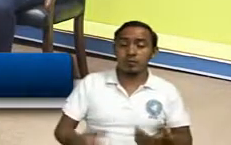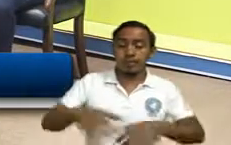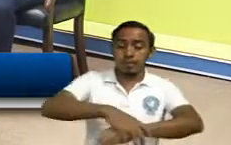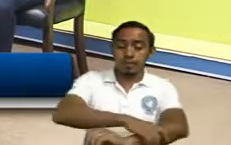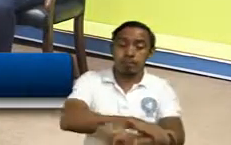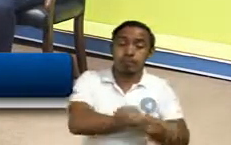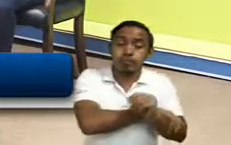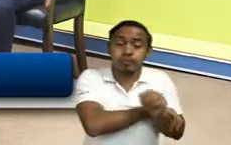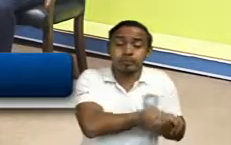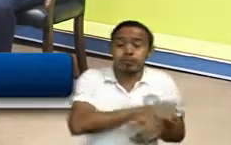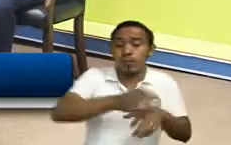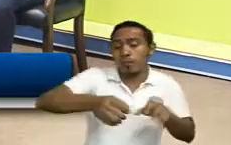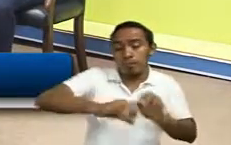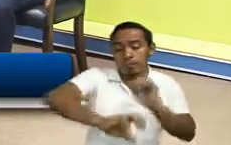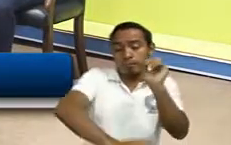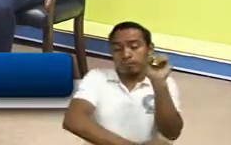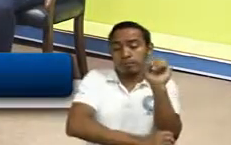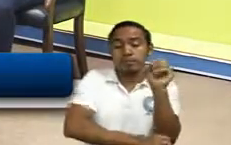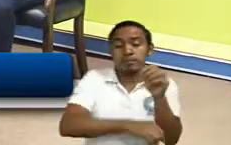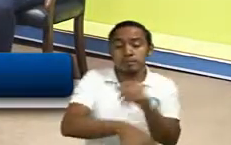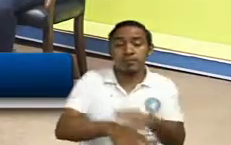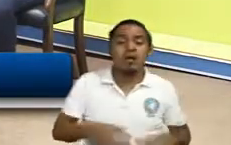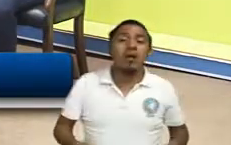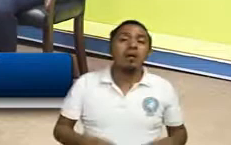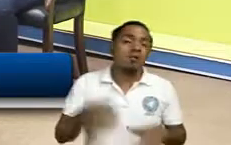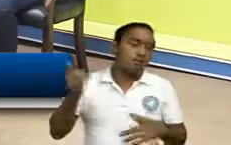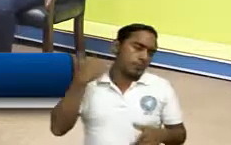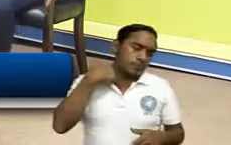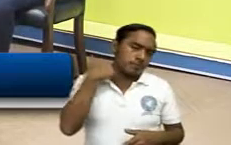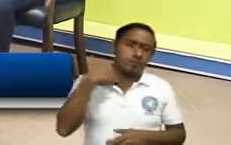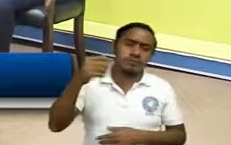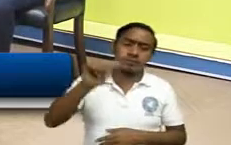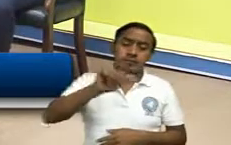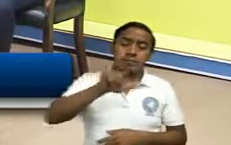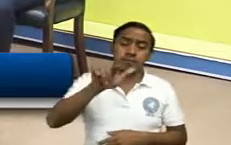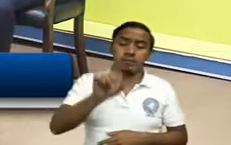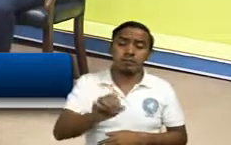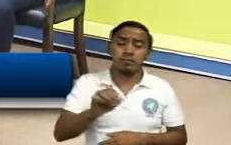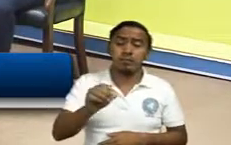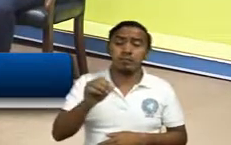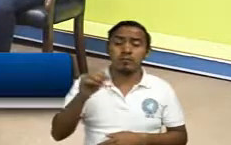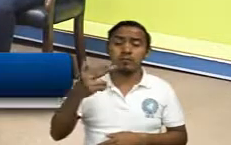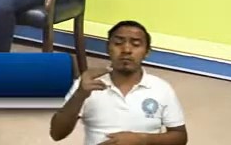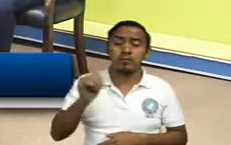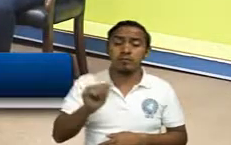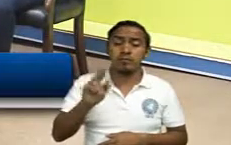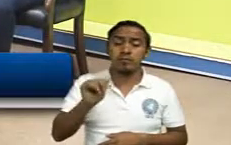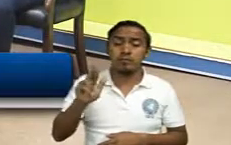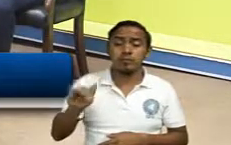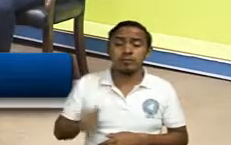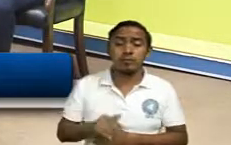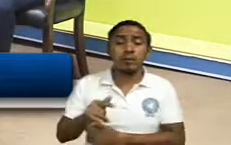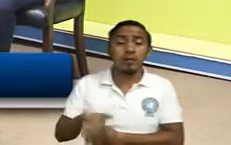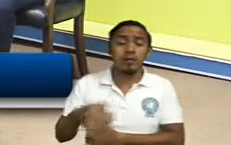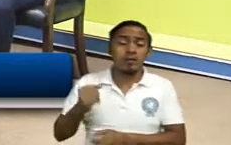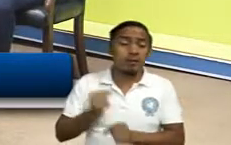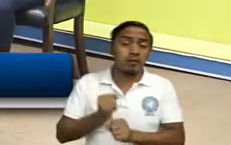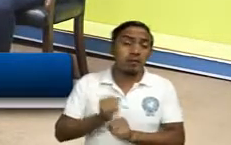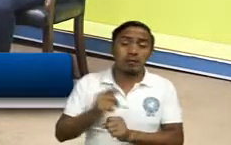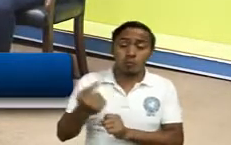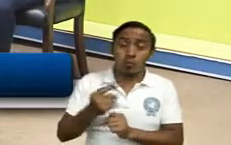órtesis. Siempre hemos tenido en el Aldo Chavarría, pero bueno, estamos hablando de que el Aldo Chavarría daba respuesta a todo el